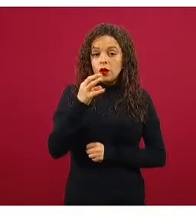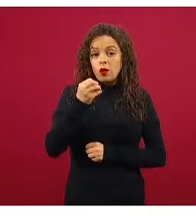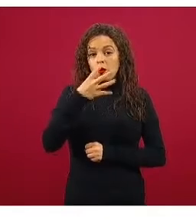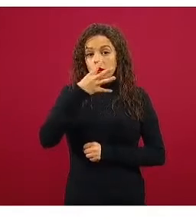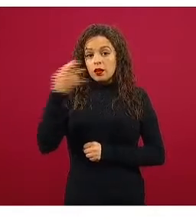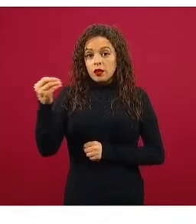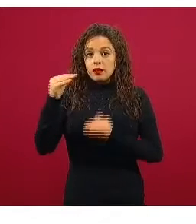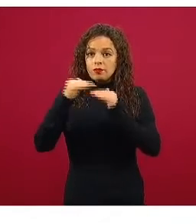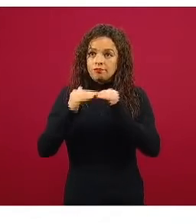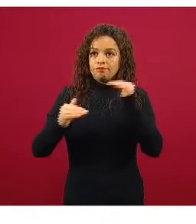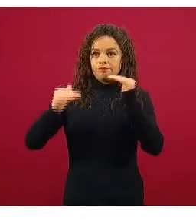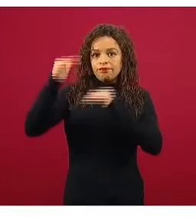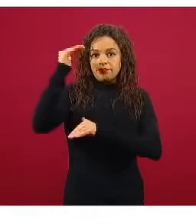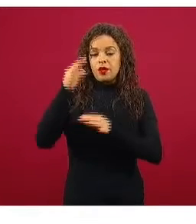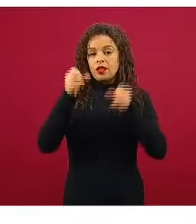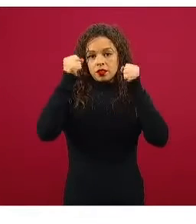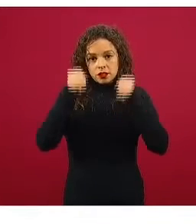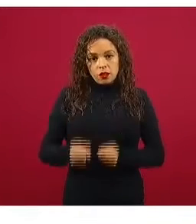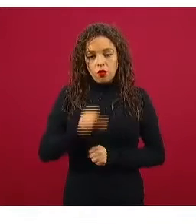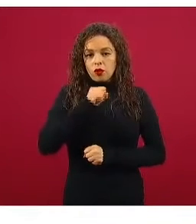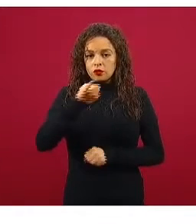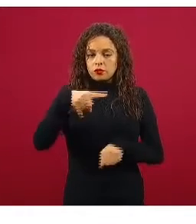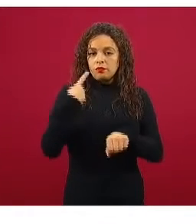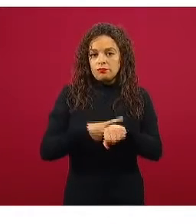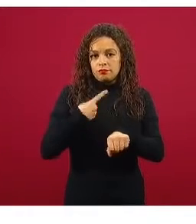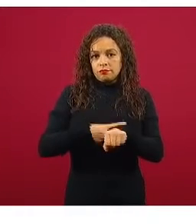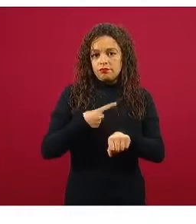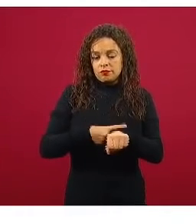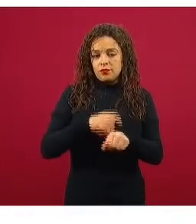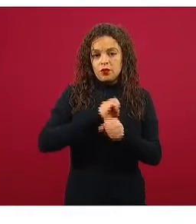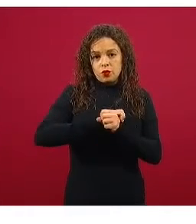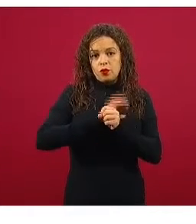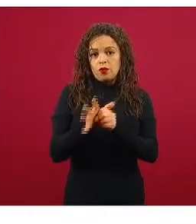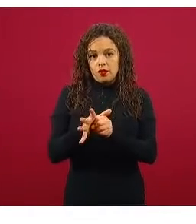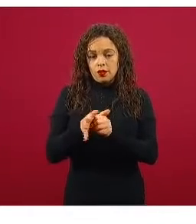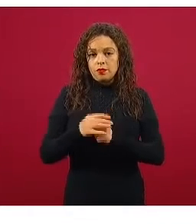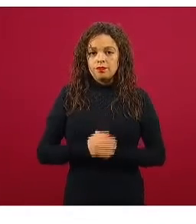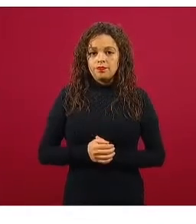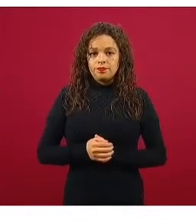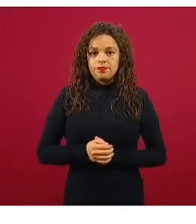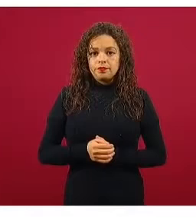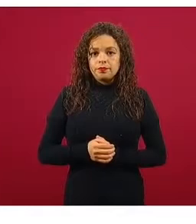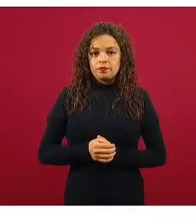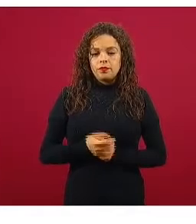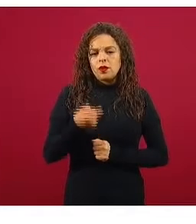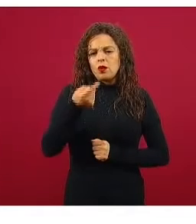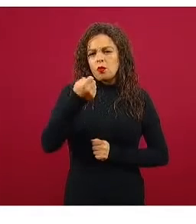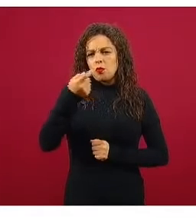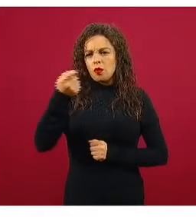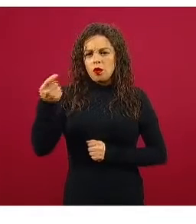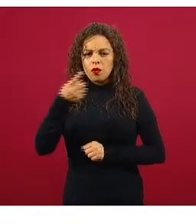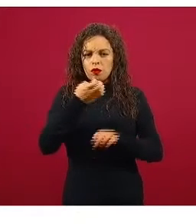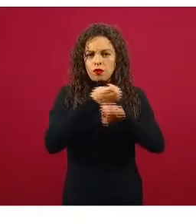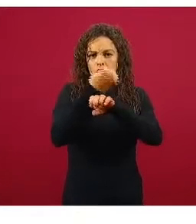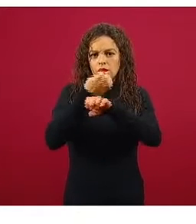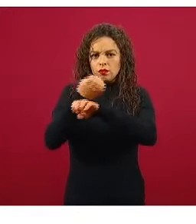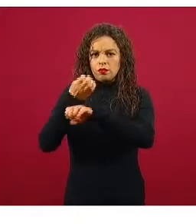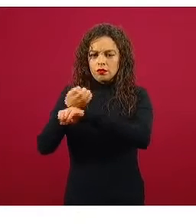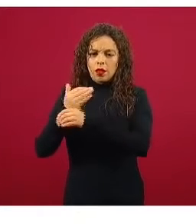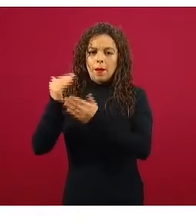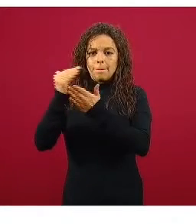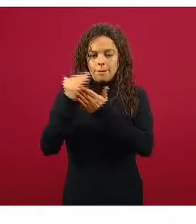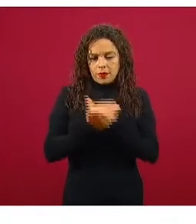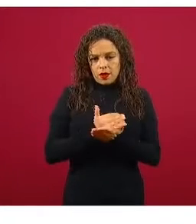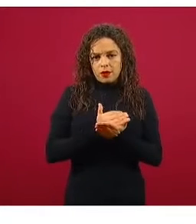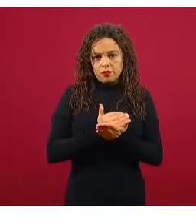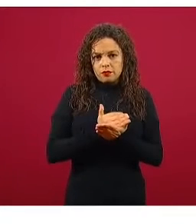ya confirmados en cada una de estas entidades, y ya son pocas las entidades federativas que tienen menos a este rango de carga